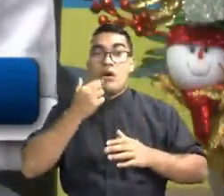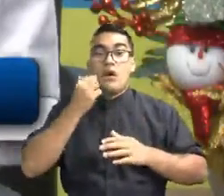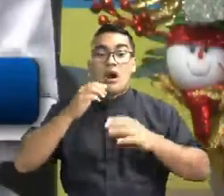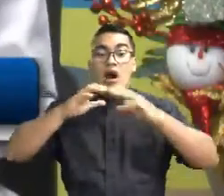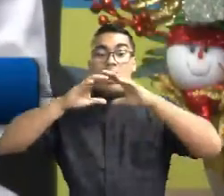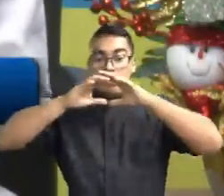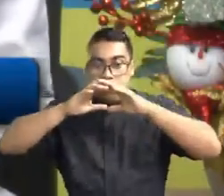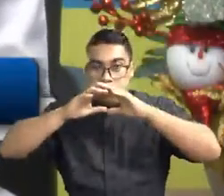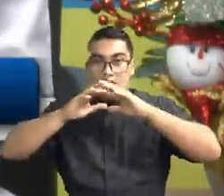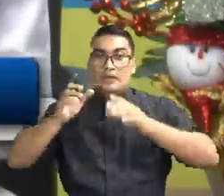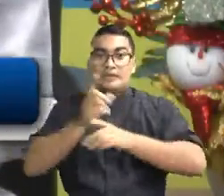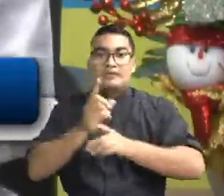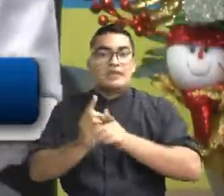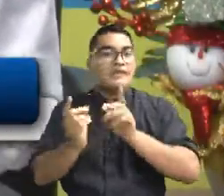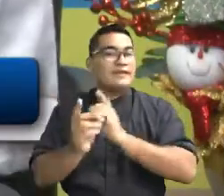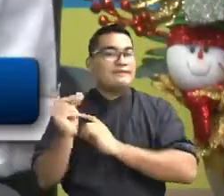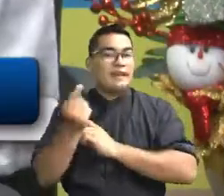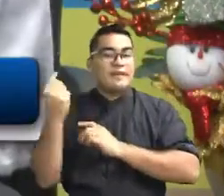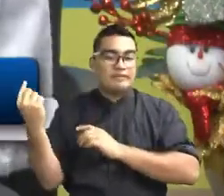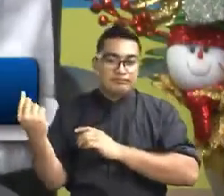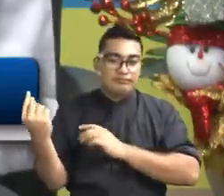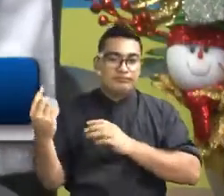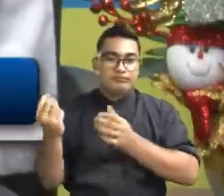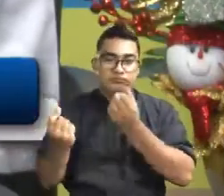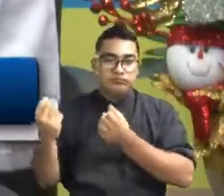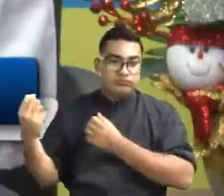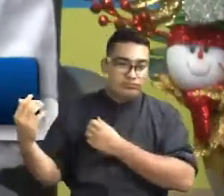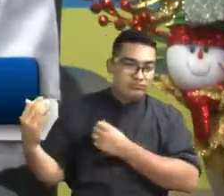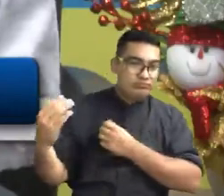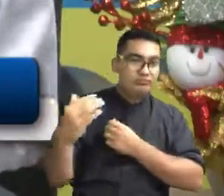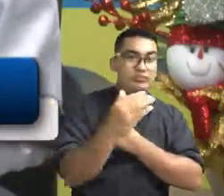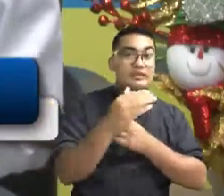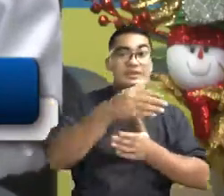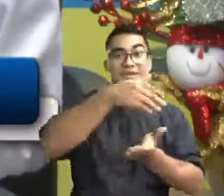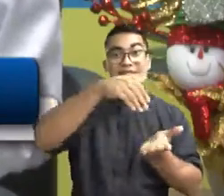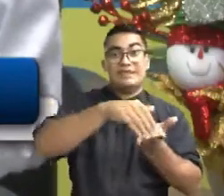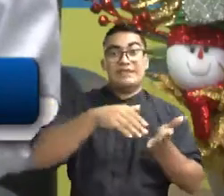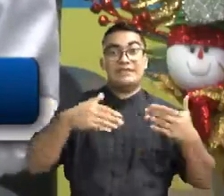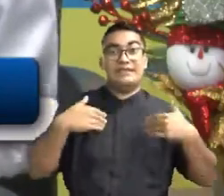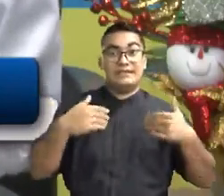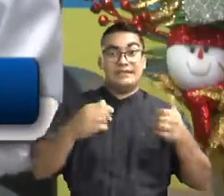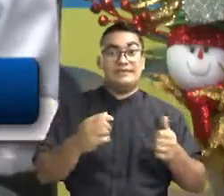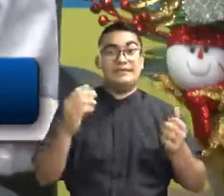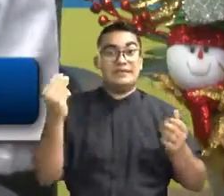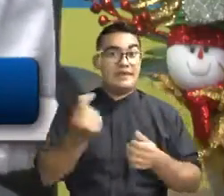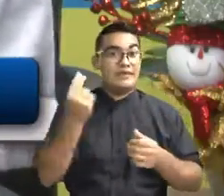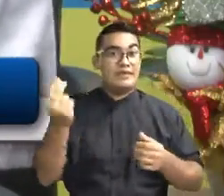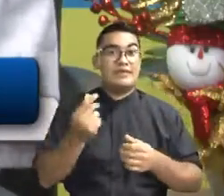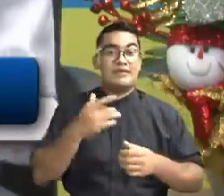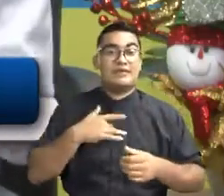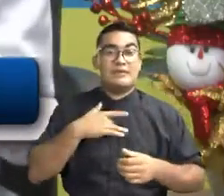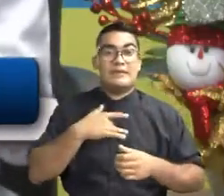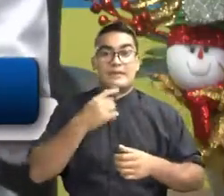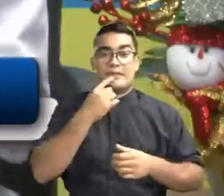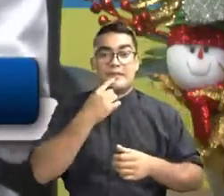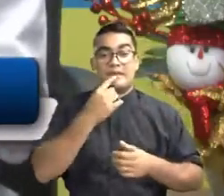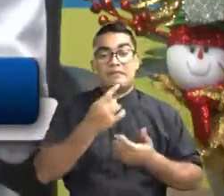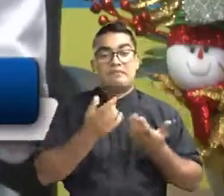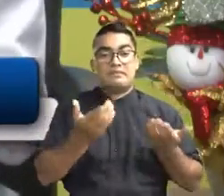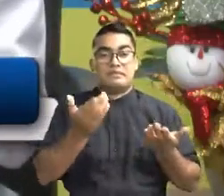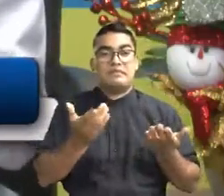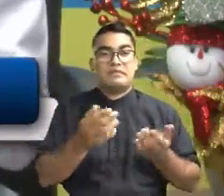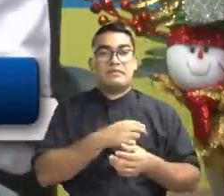tiene que ser movilizado inmediatamente a una unidad de salud. Como le digo, es una emergencia y el paciente tiene que ir, porque tal vez lo que vamos